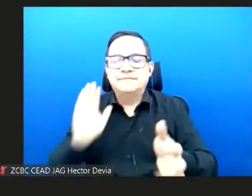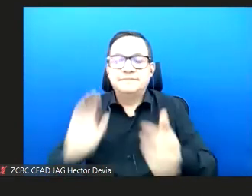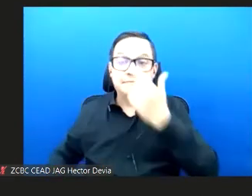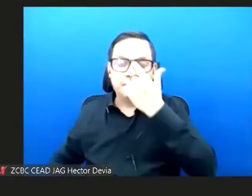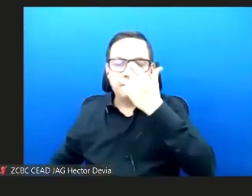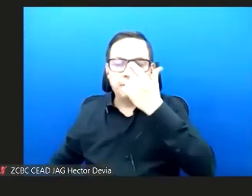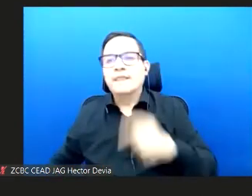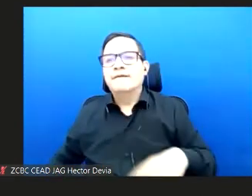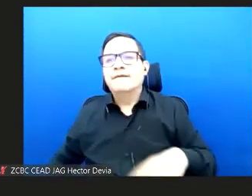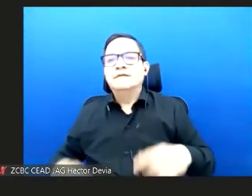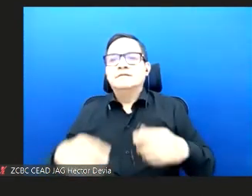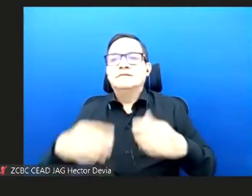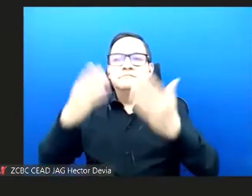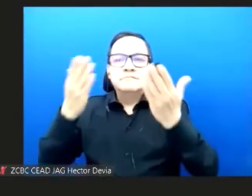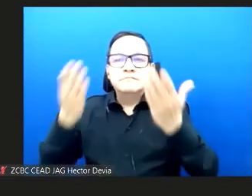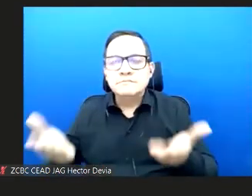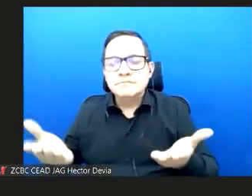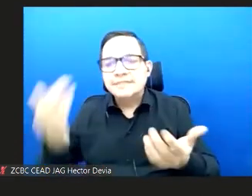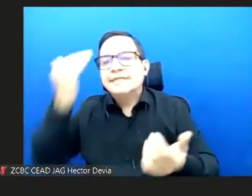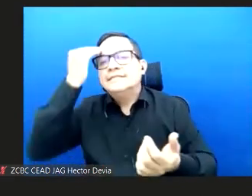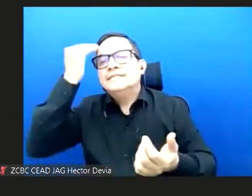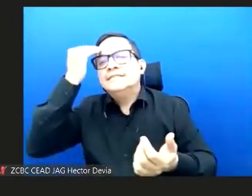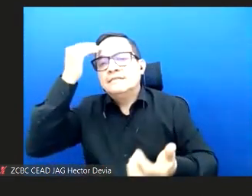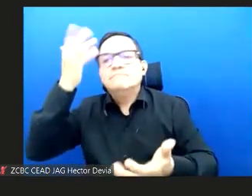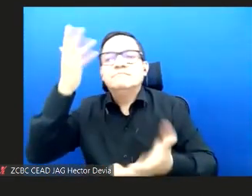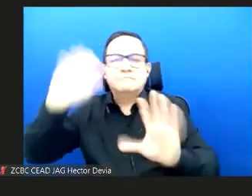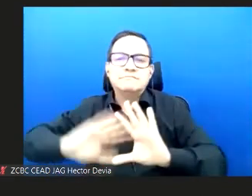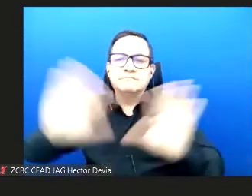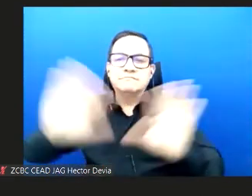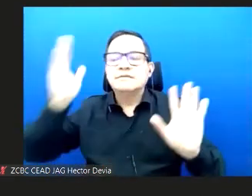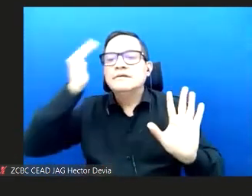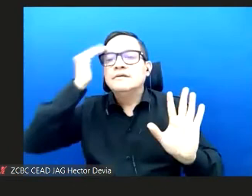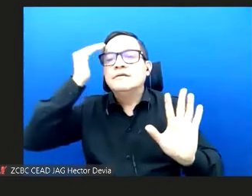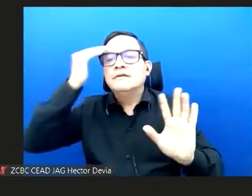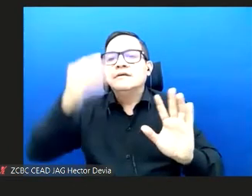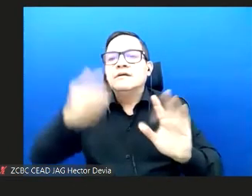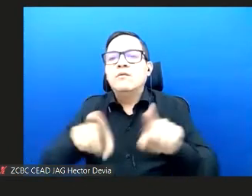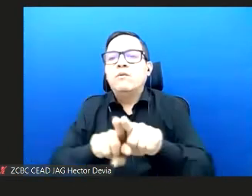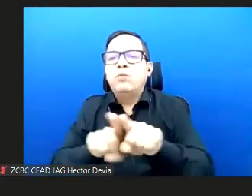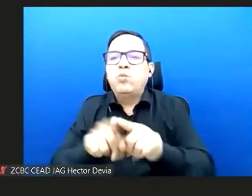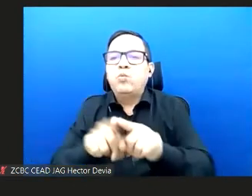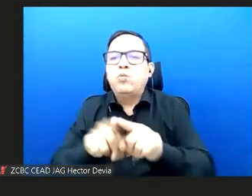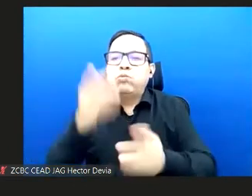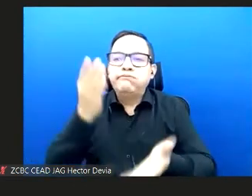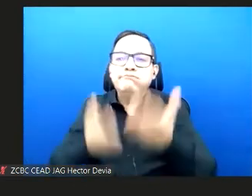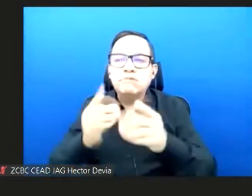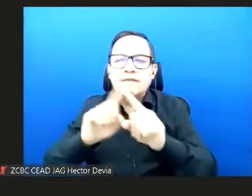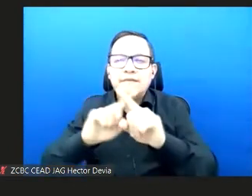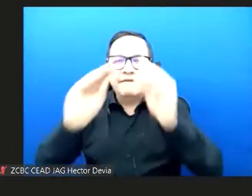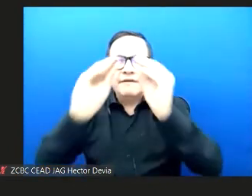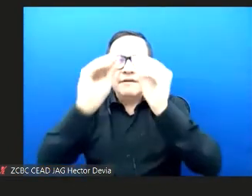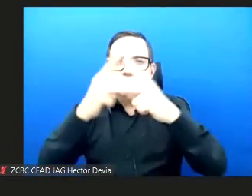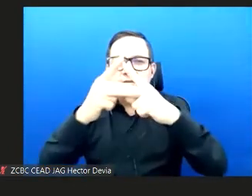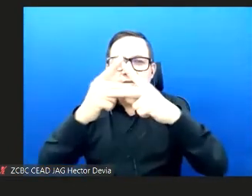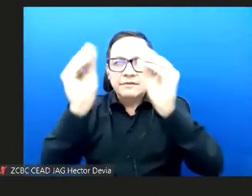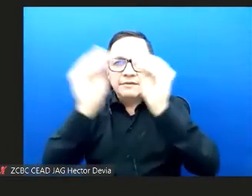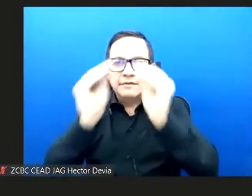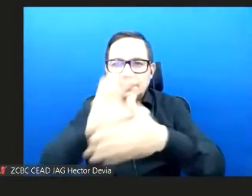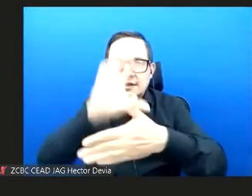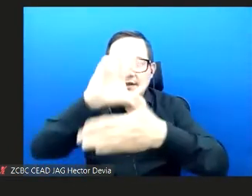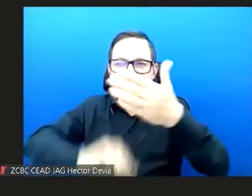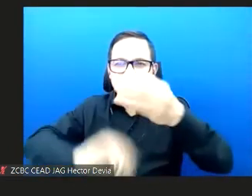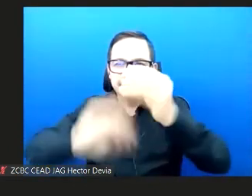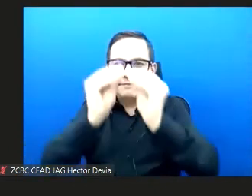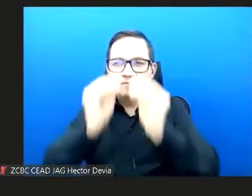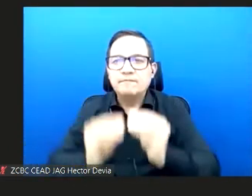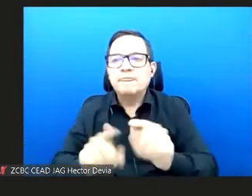De nuevo, entonces ya sabiendo bien qué es la diferencia simétrica, volvemos al ejercicio e intentamos hacer